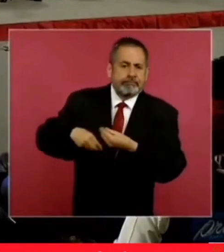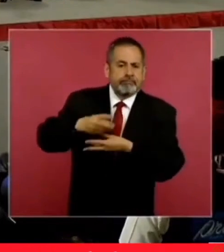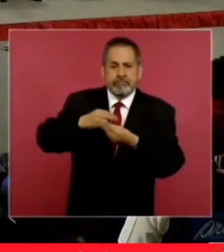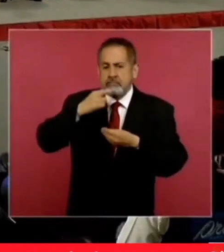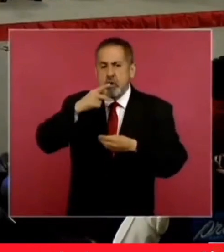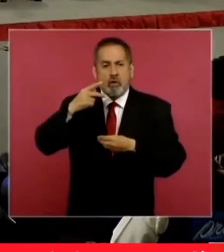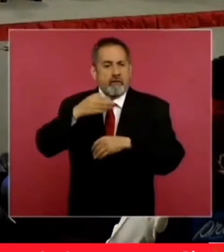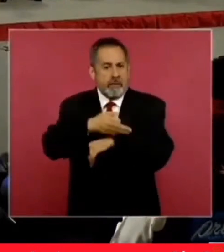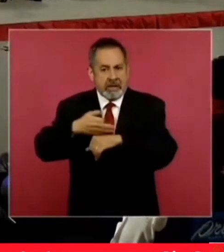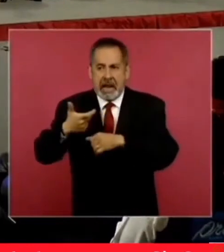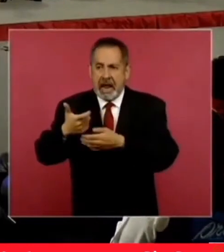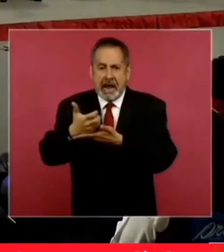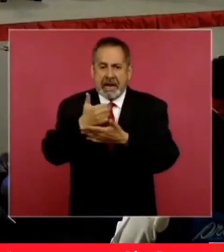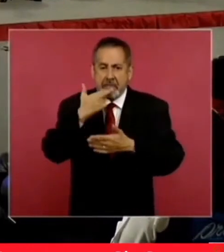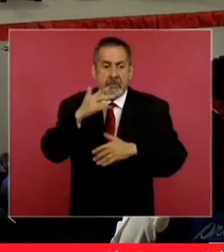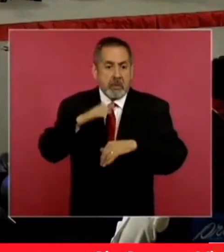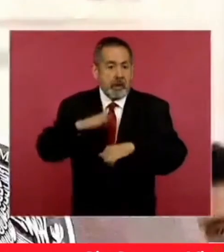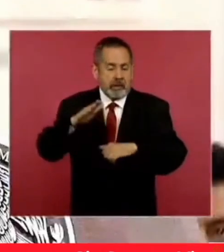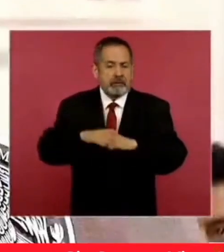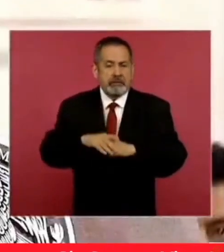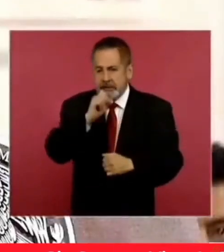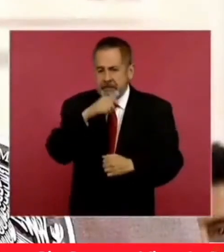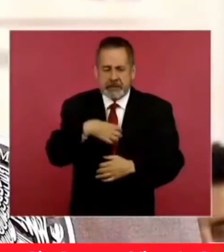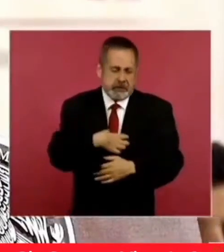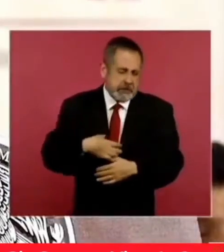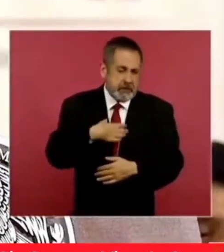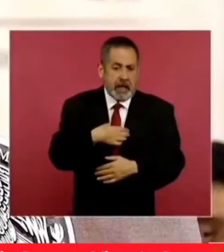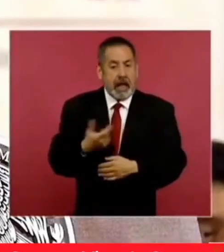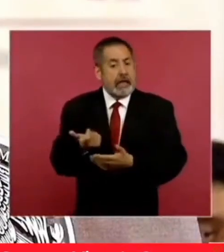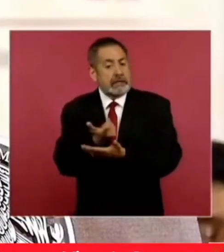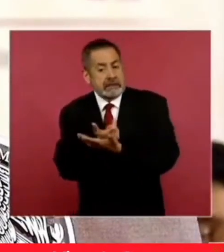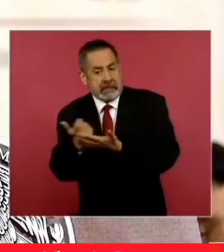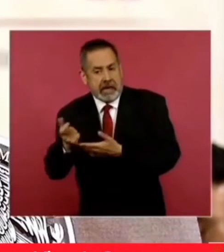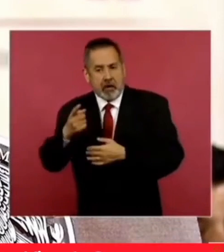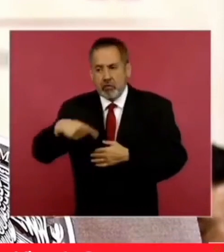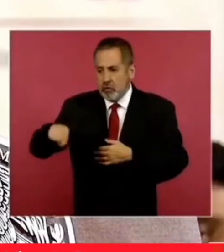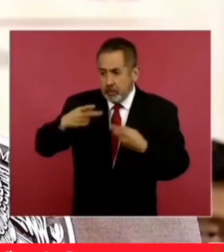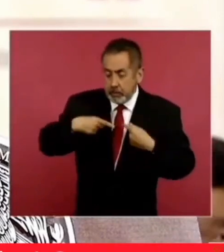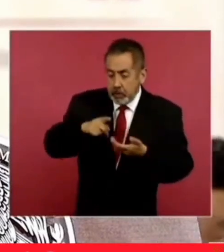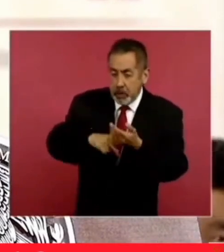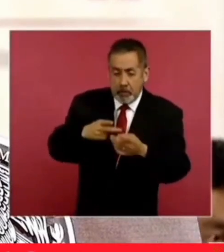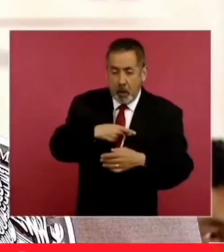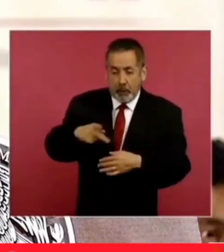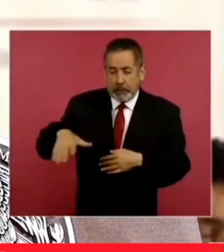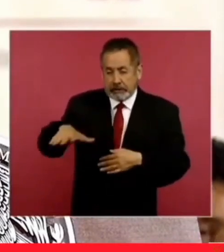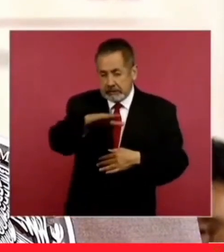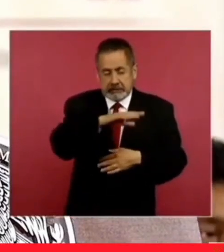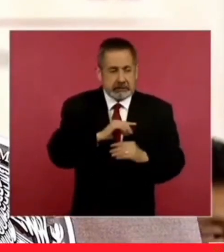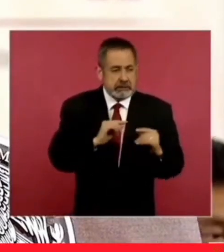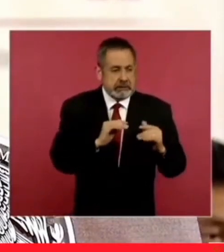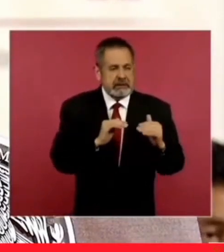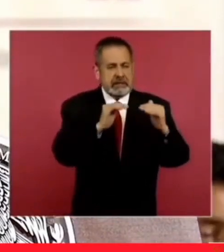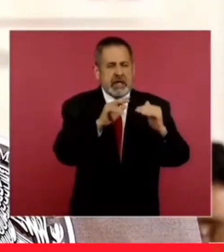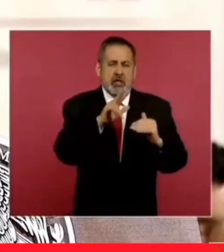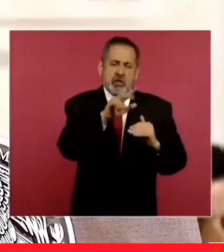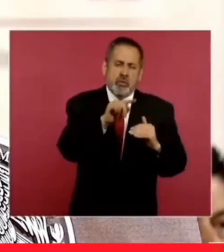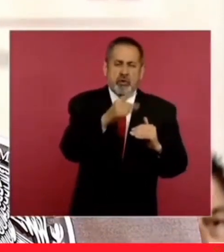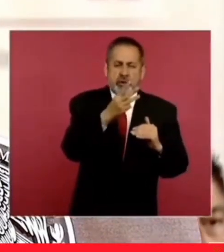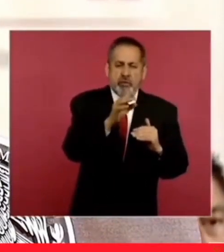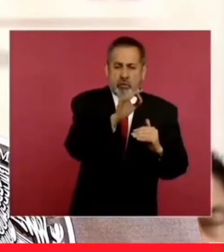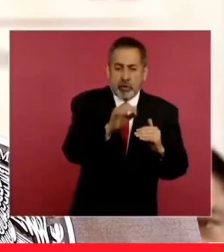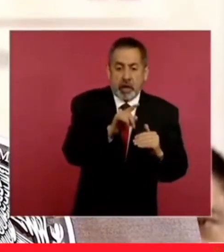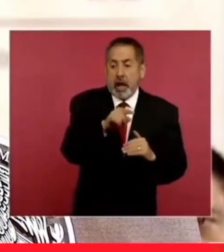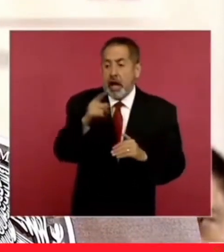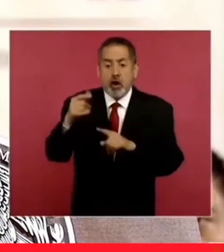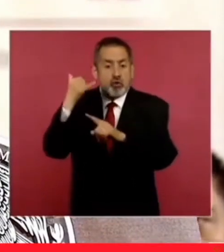Por otro lado, presidente, también muy contentos porque el salario de la población más pobre a nivel nacional creció 18.3%,